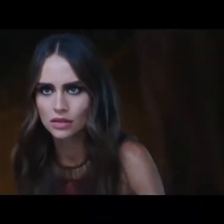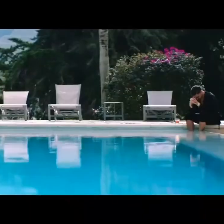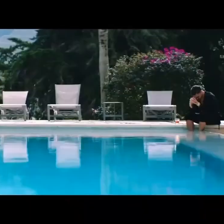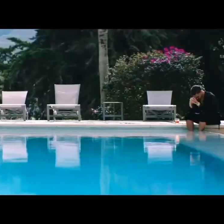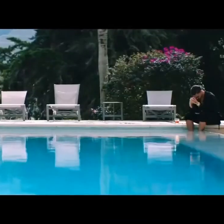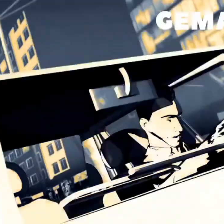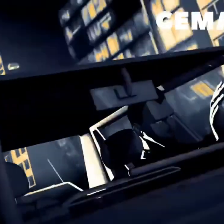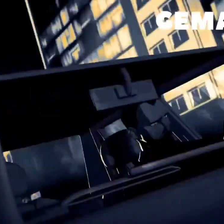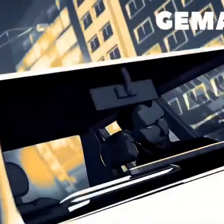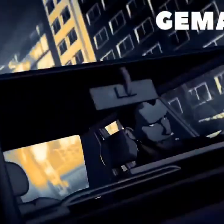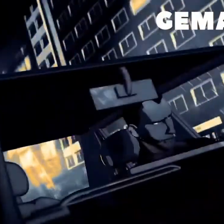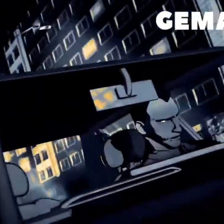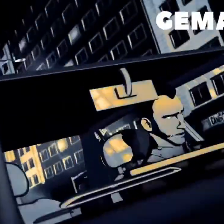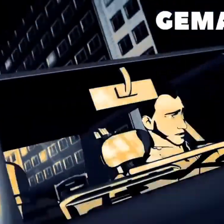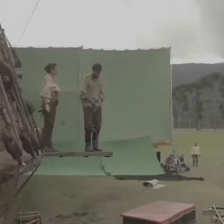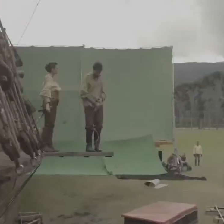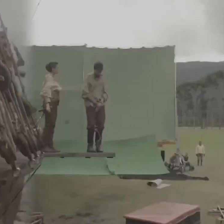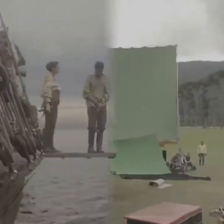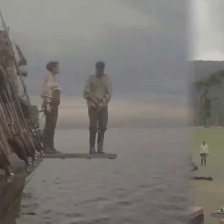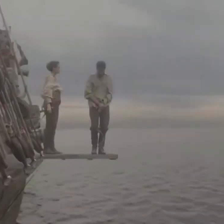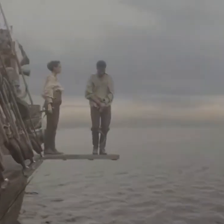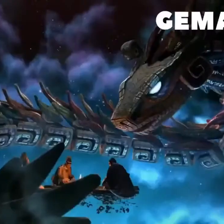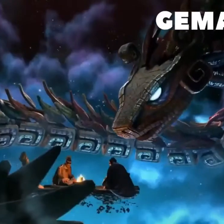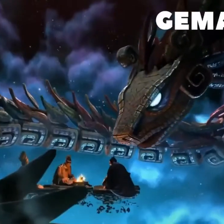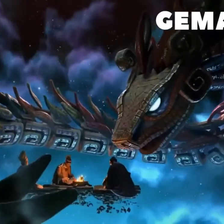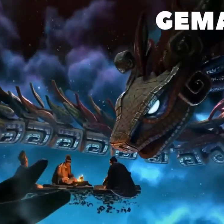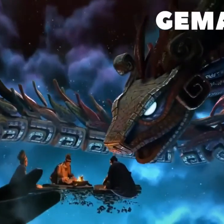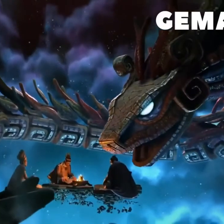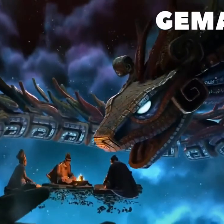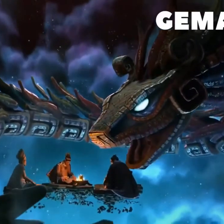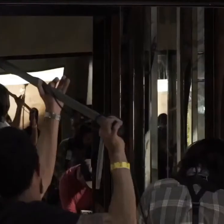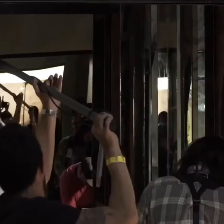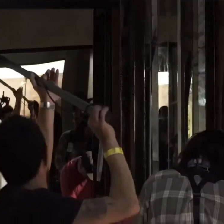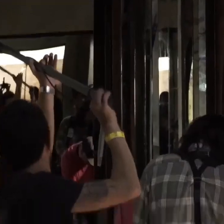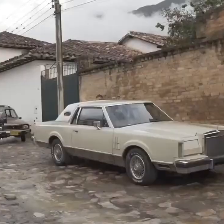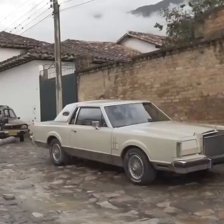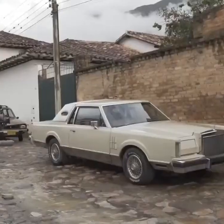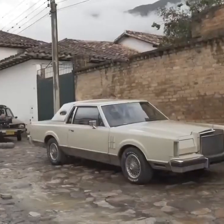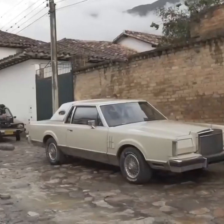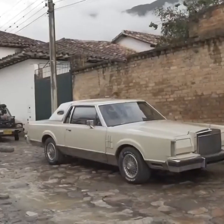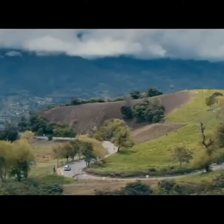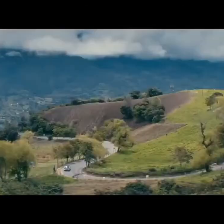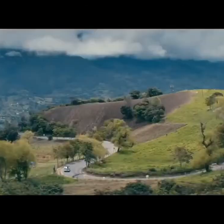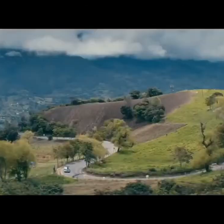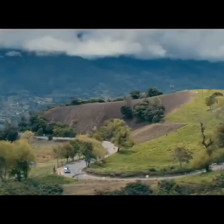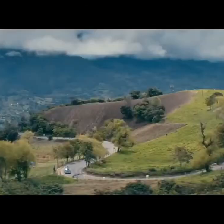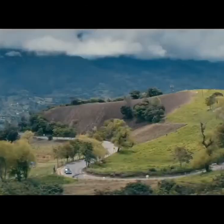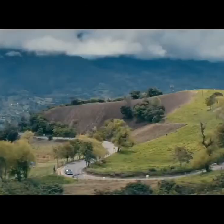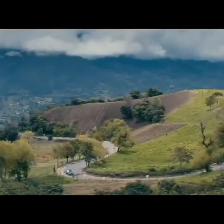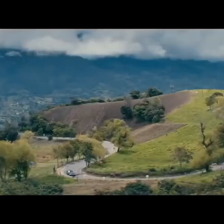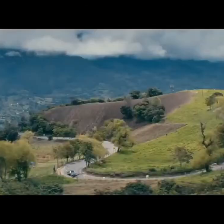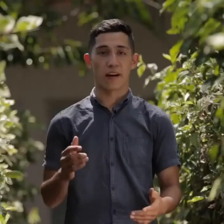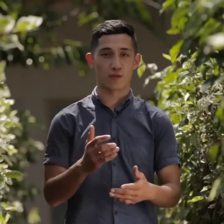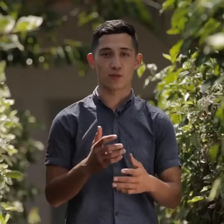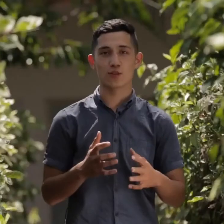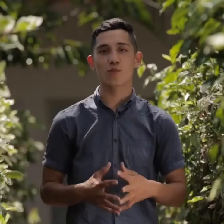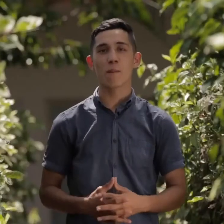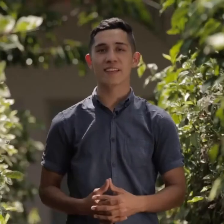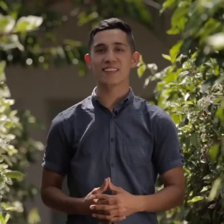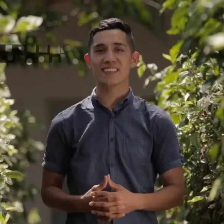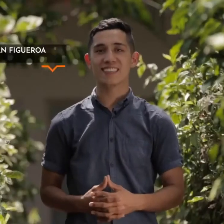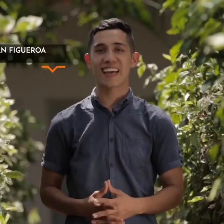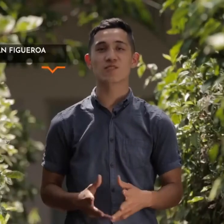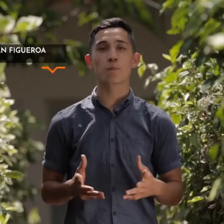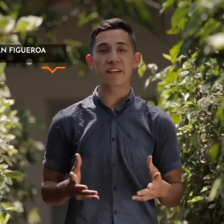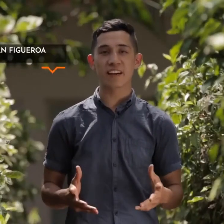Ley 1556. Ellos en estas conferencias van a compartir con ustedes sus experiencias. Para nosotros